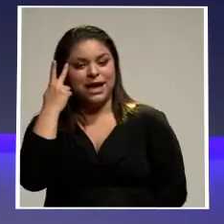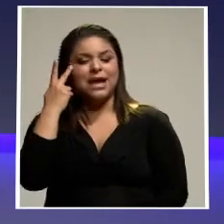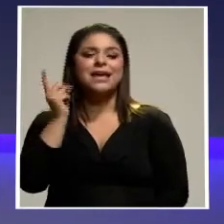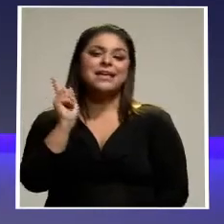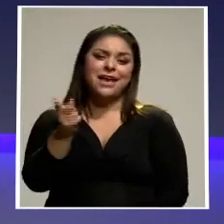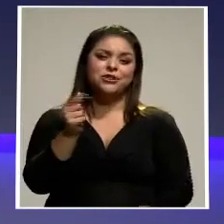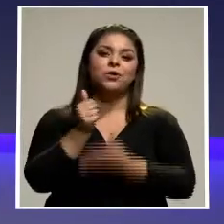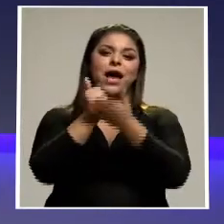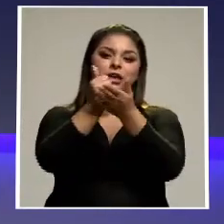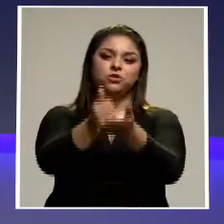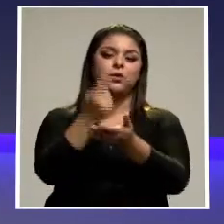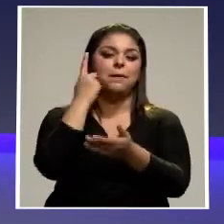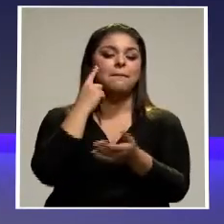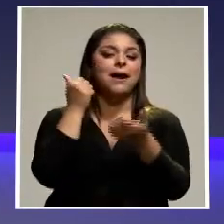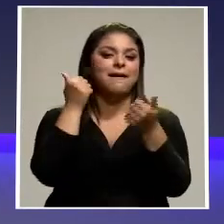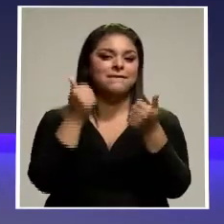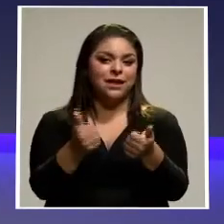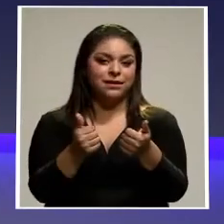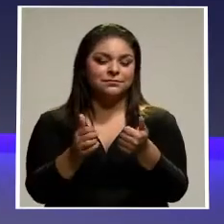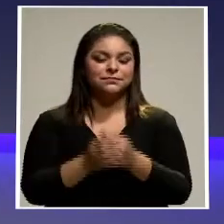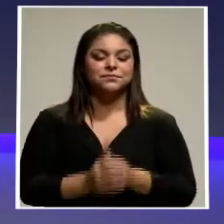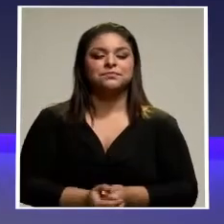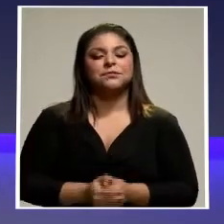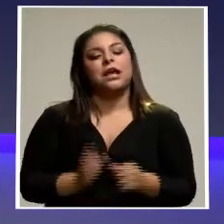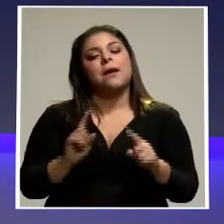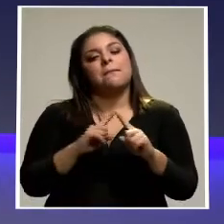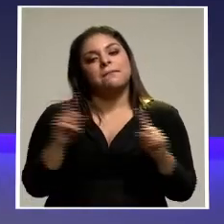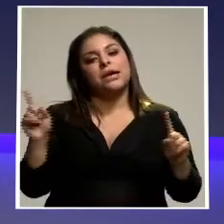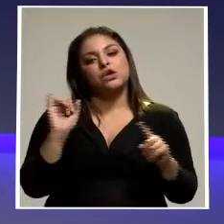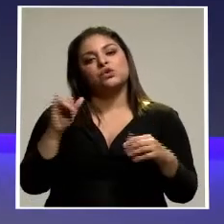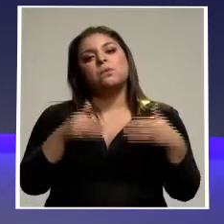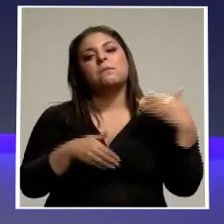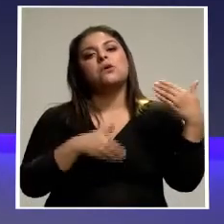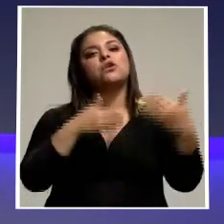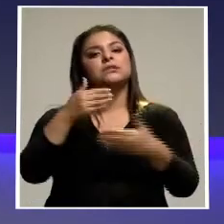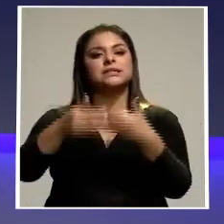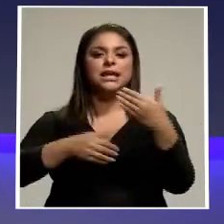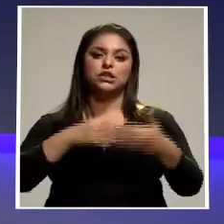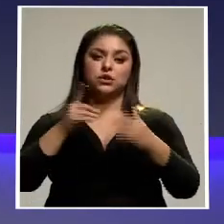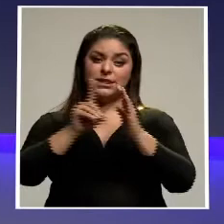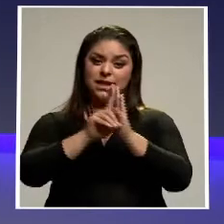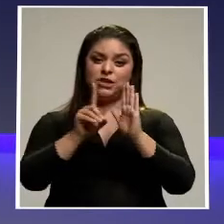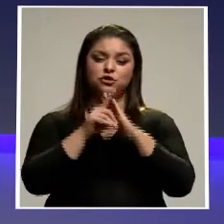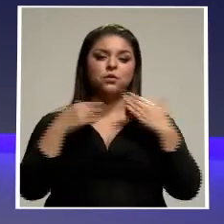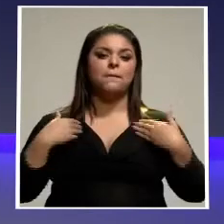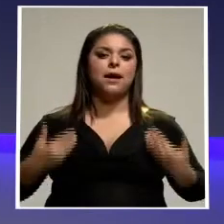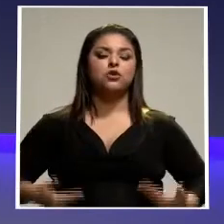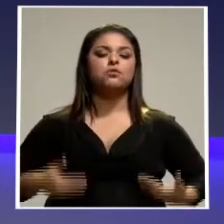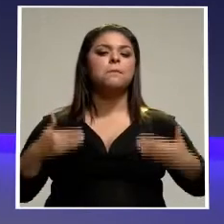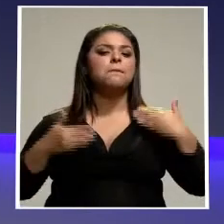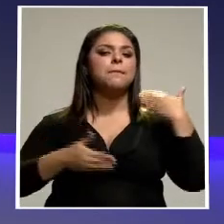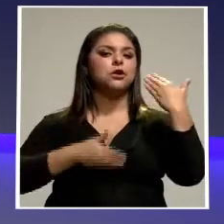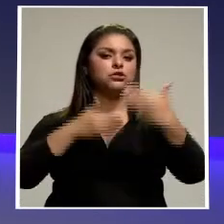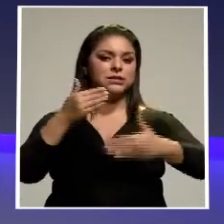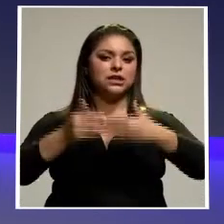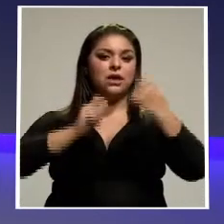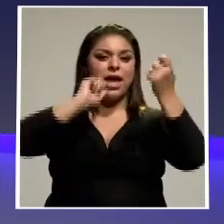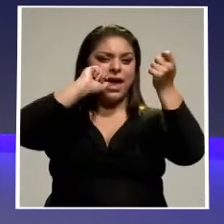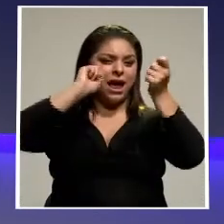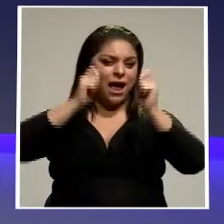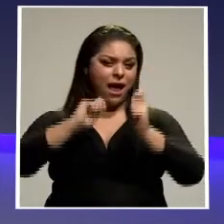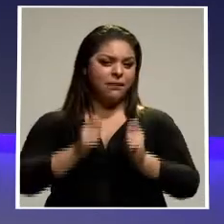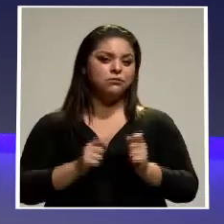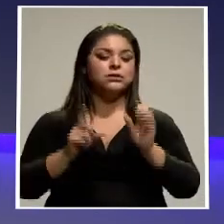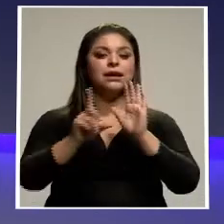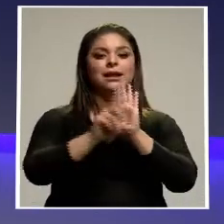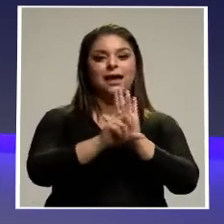bien. Pero esto es un proceso, el tema de los derechos humanos es un proceso de cambio legal y